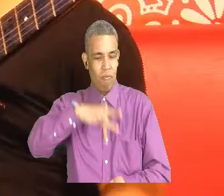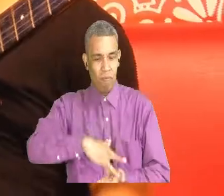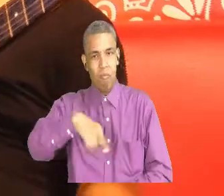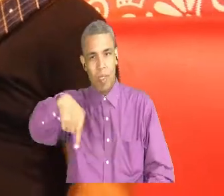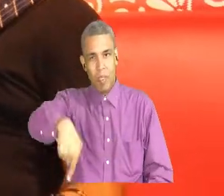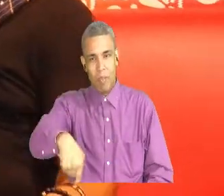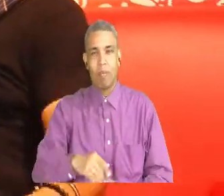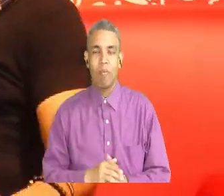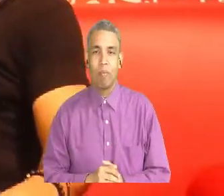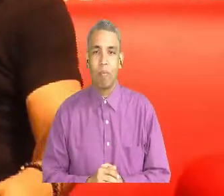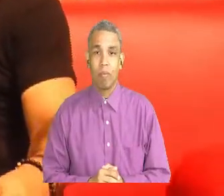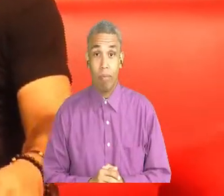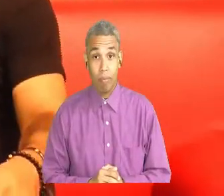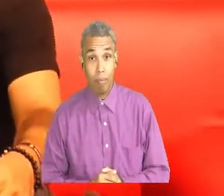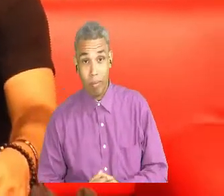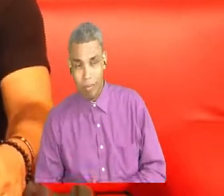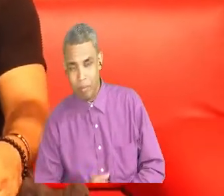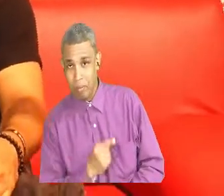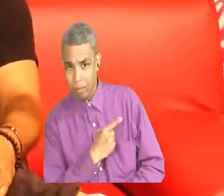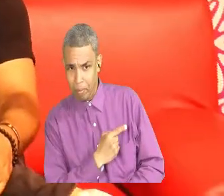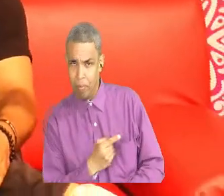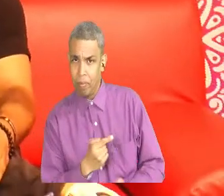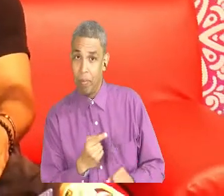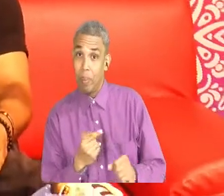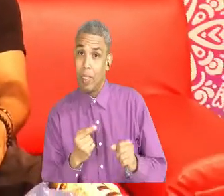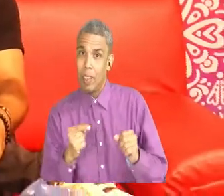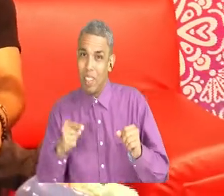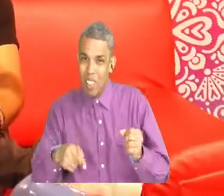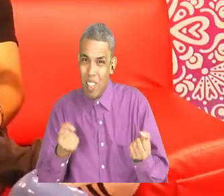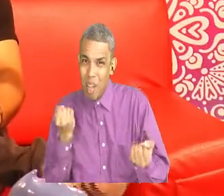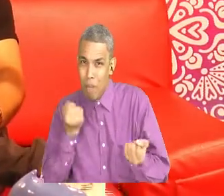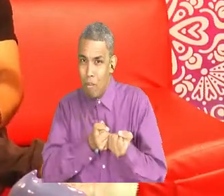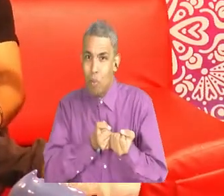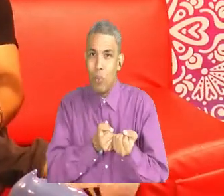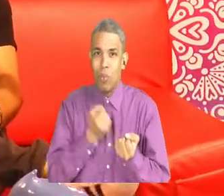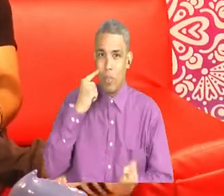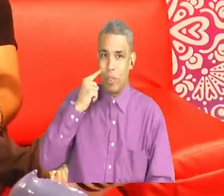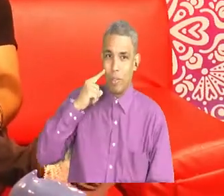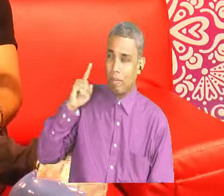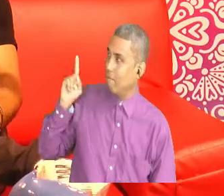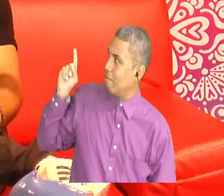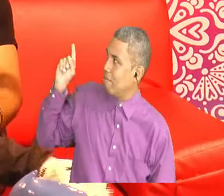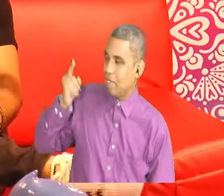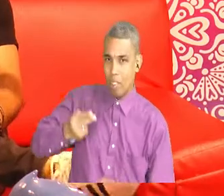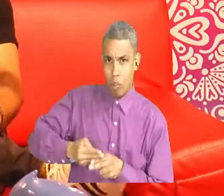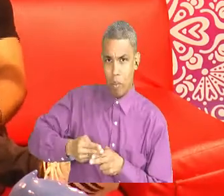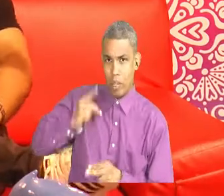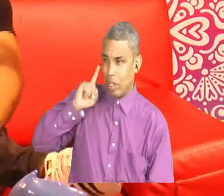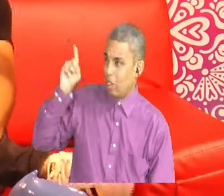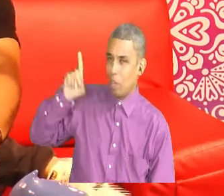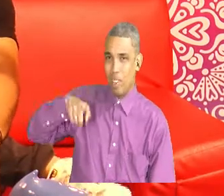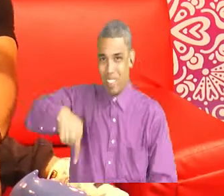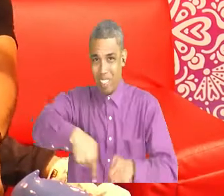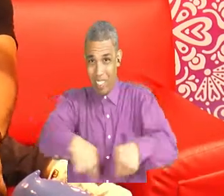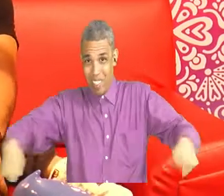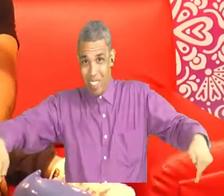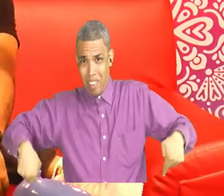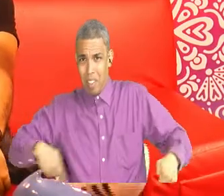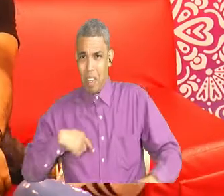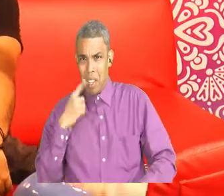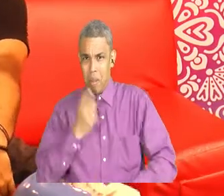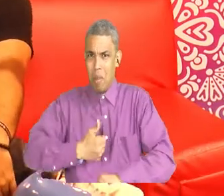hoy. Hay que resaltar también que la cervecería siempre apoya mucho el talento de acá de Barranca Bermeja y pues de otras partes también, ¿no? Pero siempre resalta